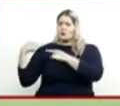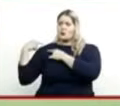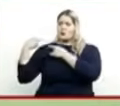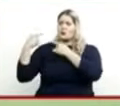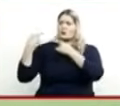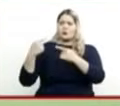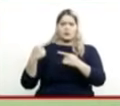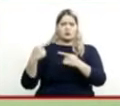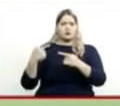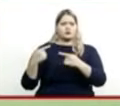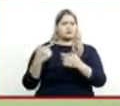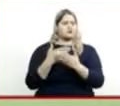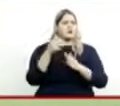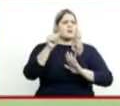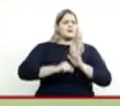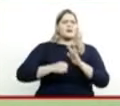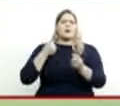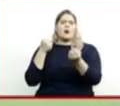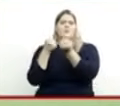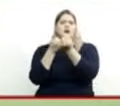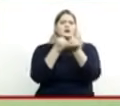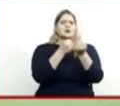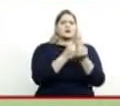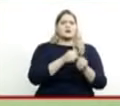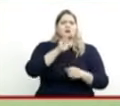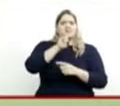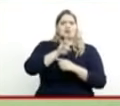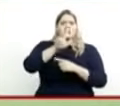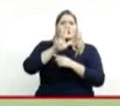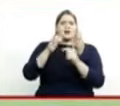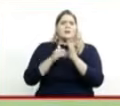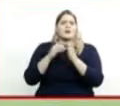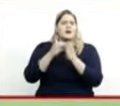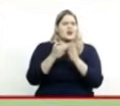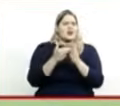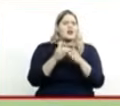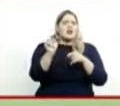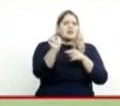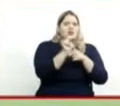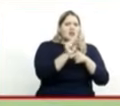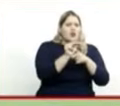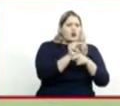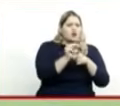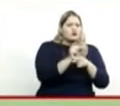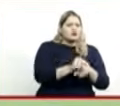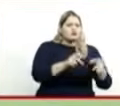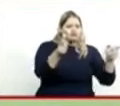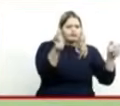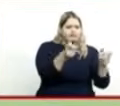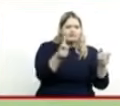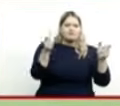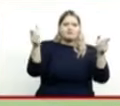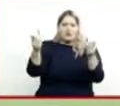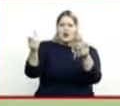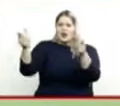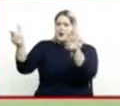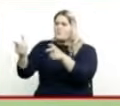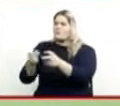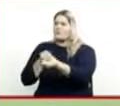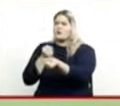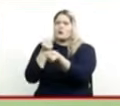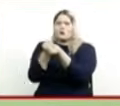hemos apoyado a 63.000 micros y pequeños productores del agro con mecanismos de